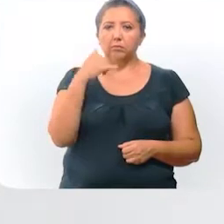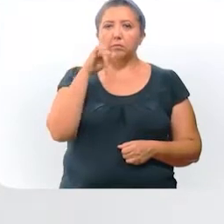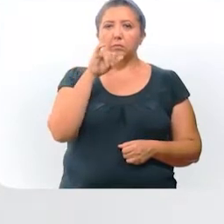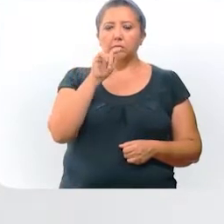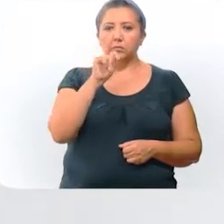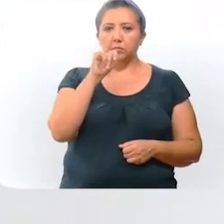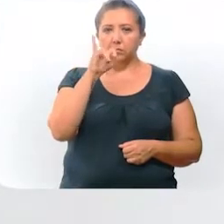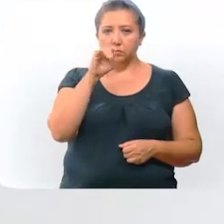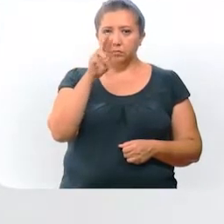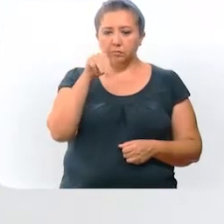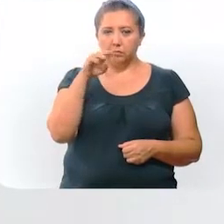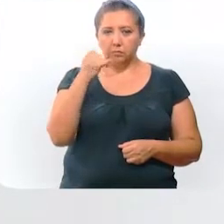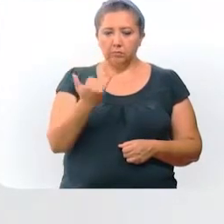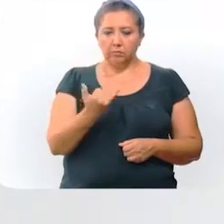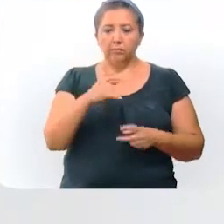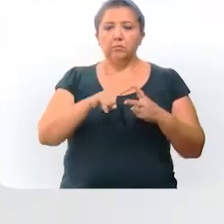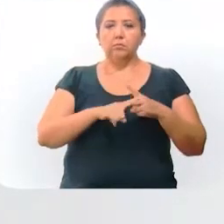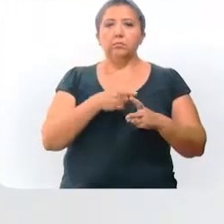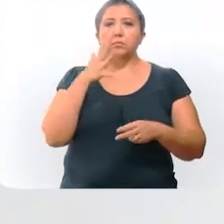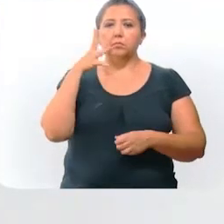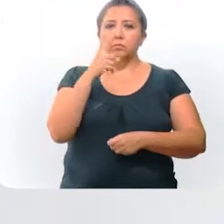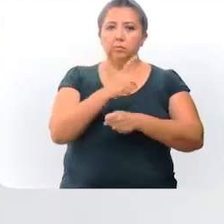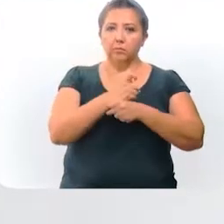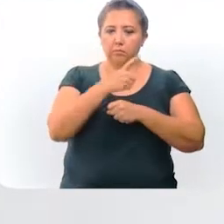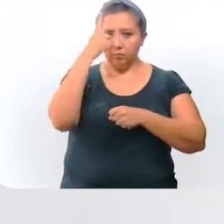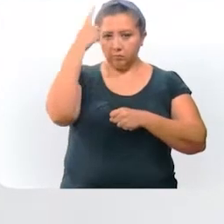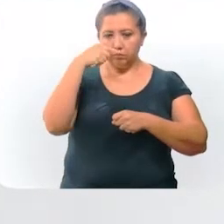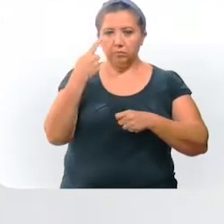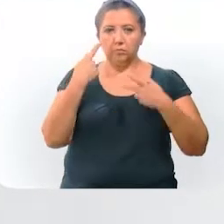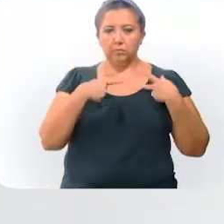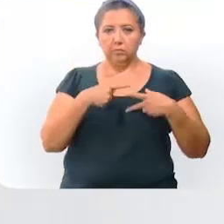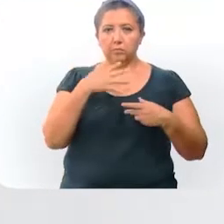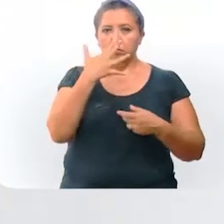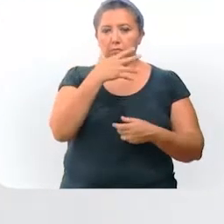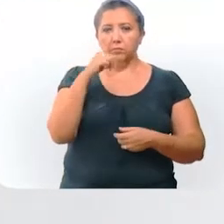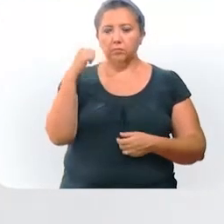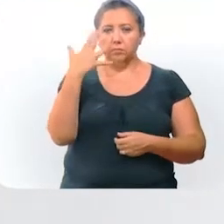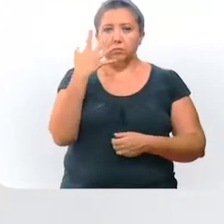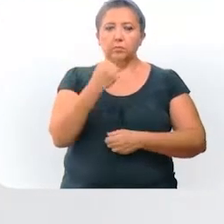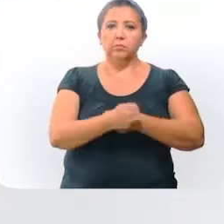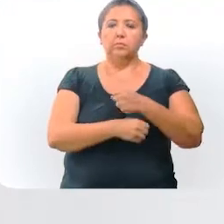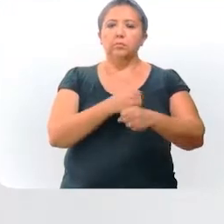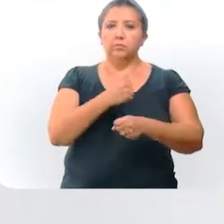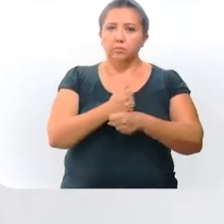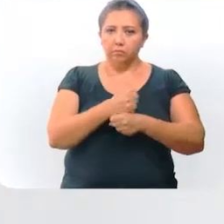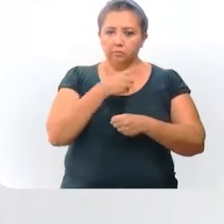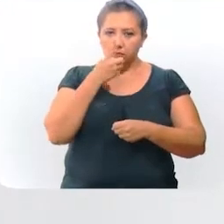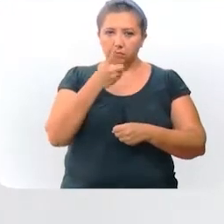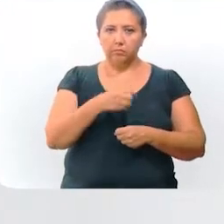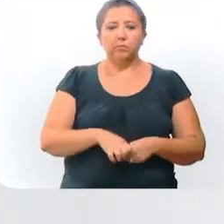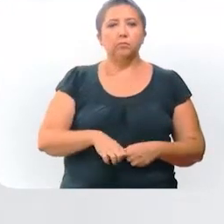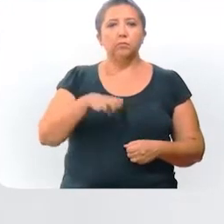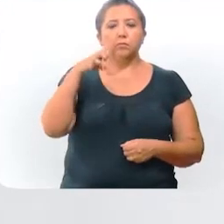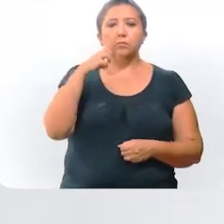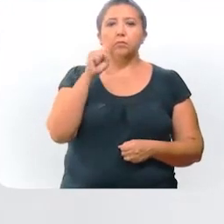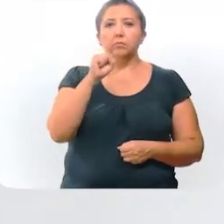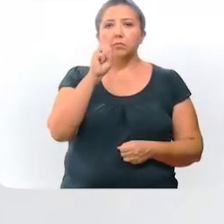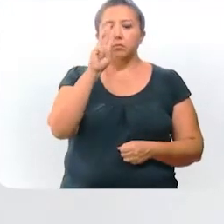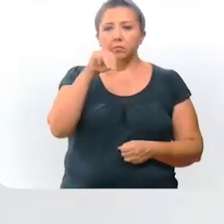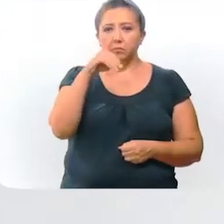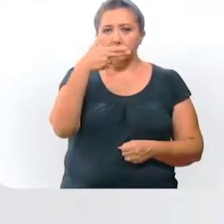También iniciará la aplicación de las primeras dosis para personas de 50 a 59 años de edad de El